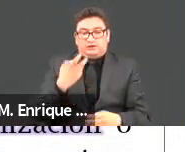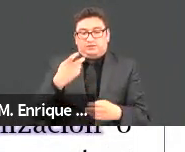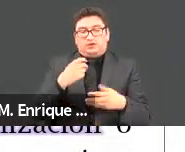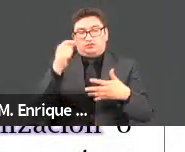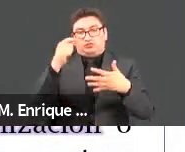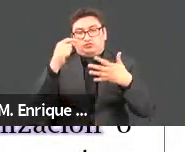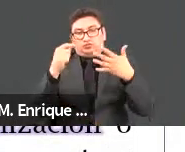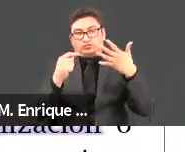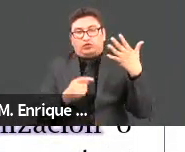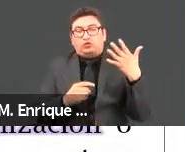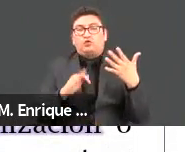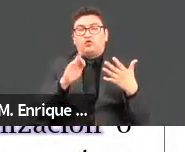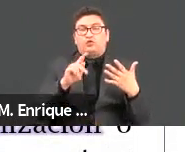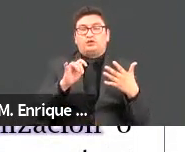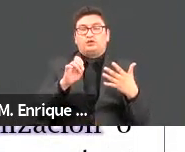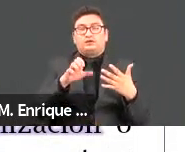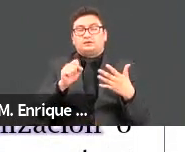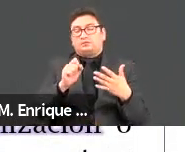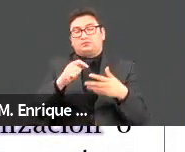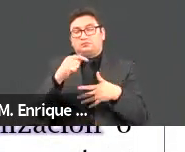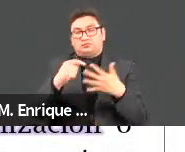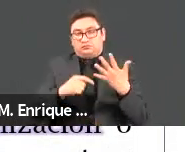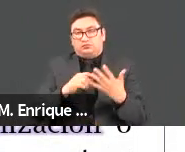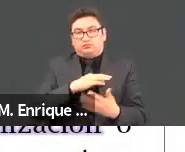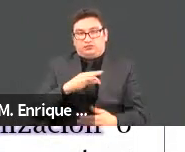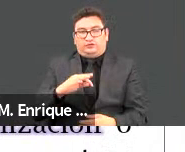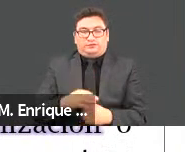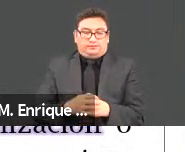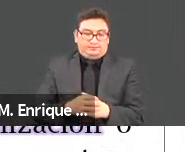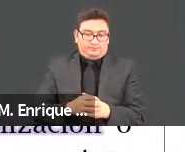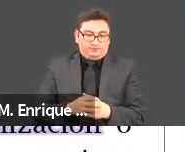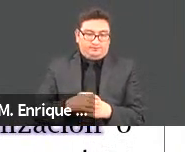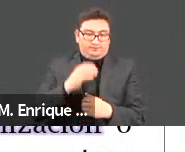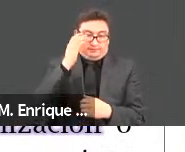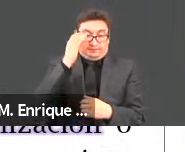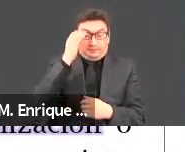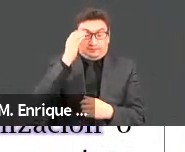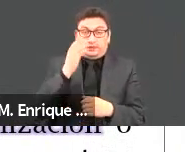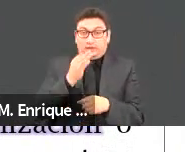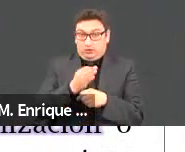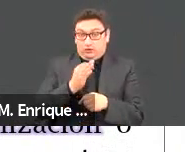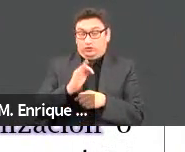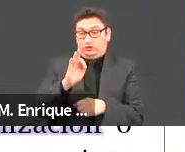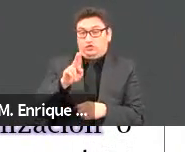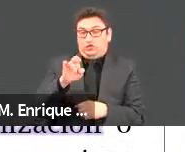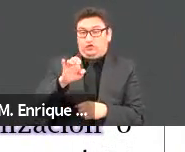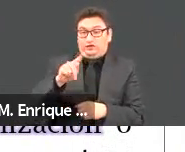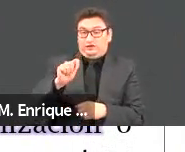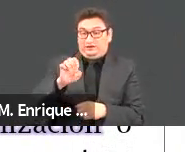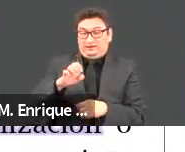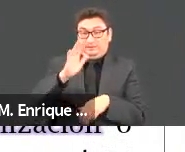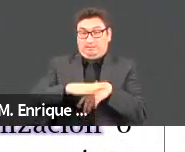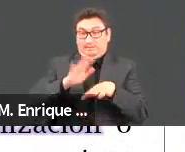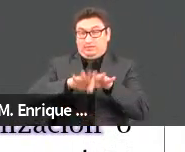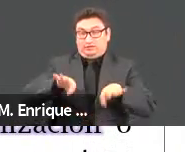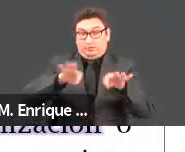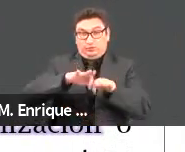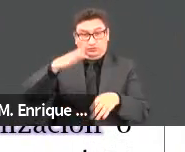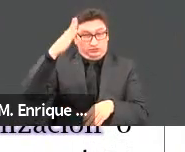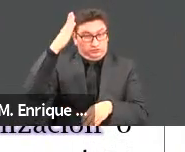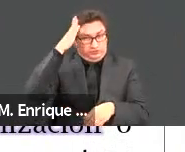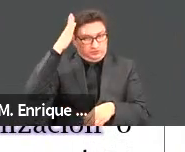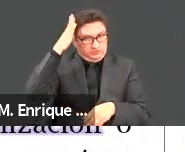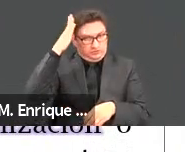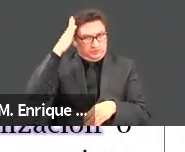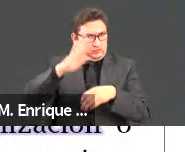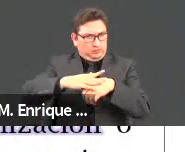tener cualquiera de estas fuentes. Actualmente la fuente principal, porque le da